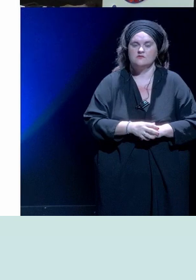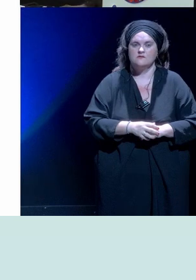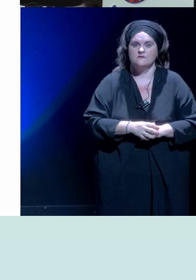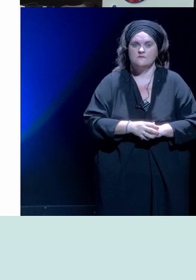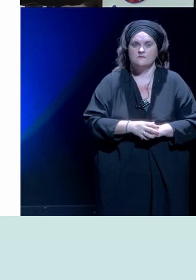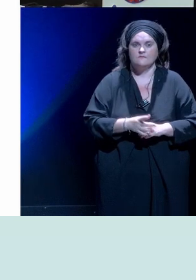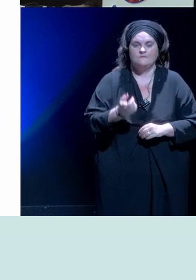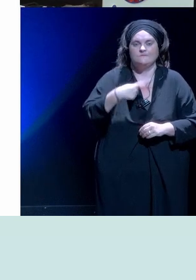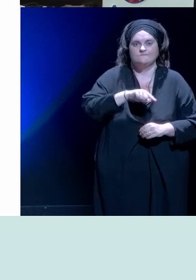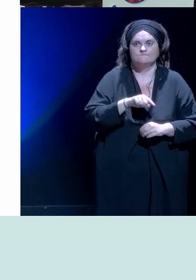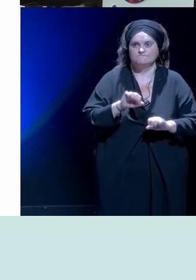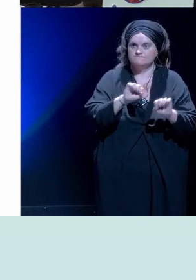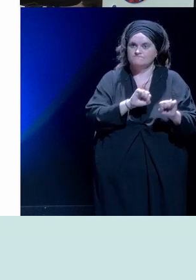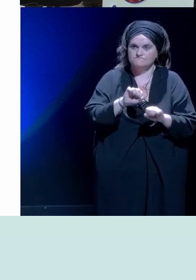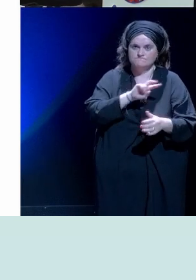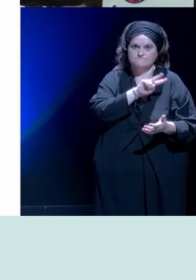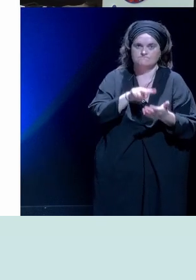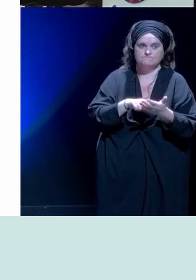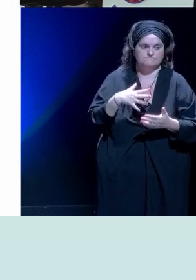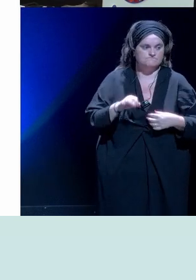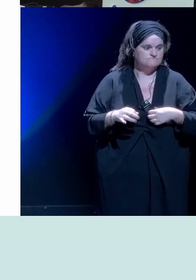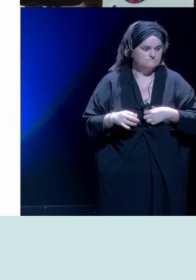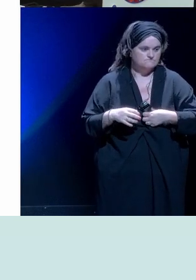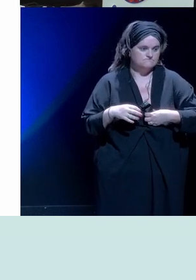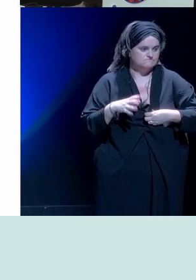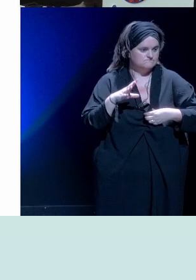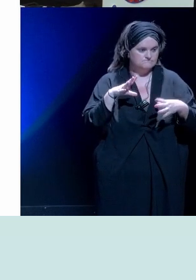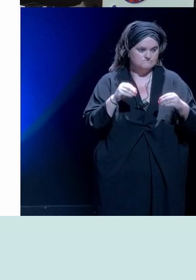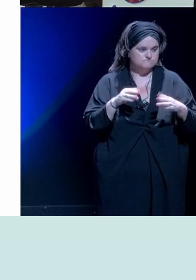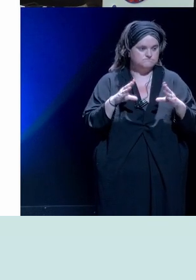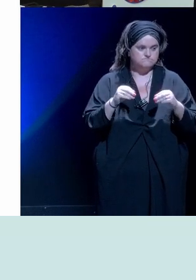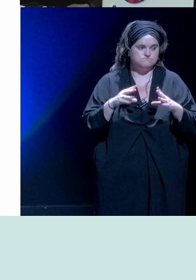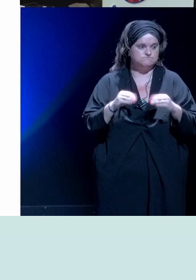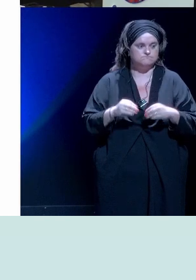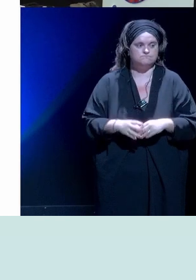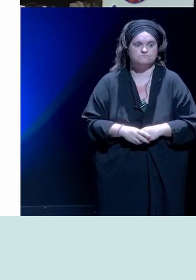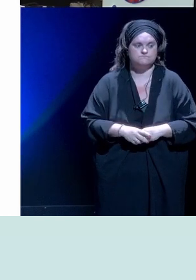de dar protección y reconocimiento a otras personas.